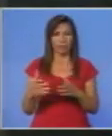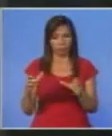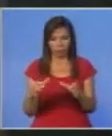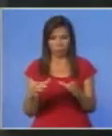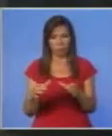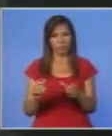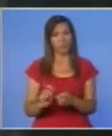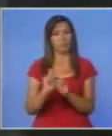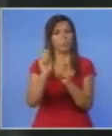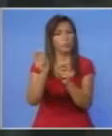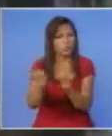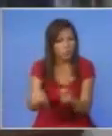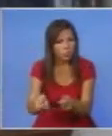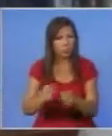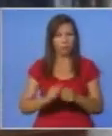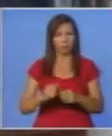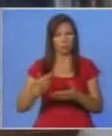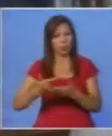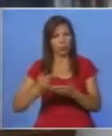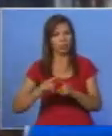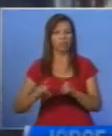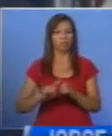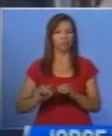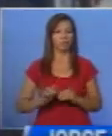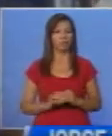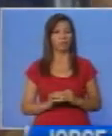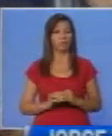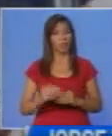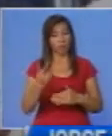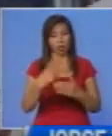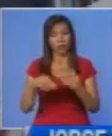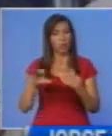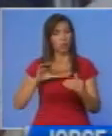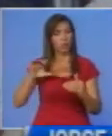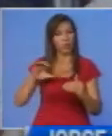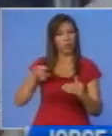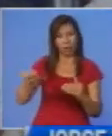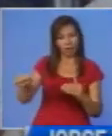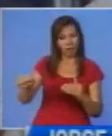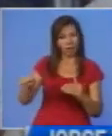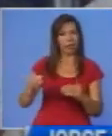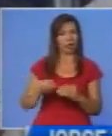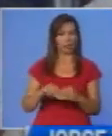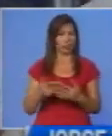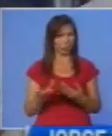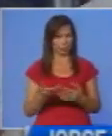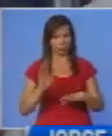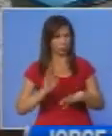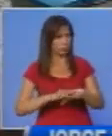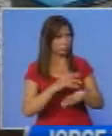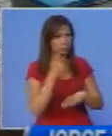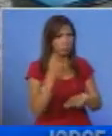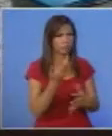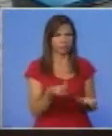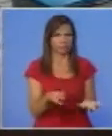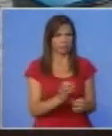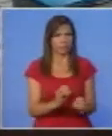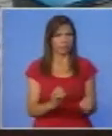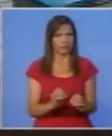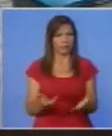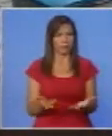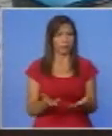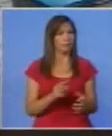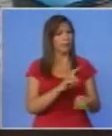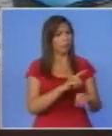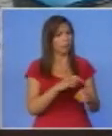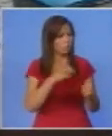tenga. Y por ese seguimiento al cuñado del hijo es que está embarcado y está con auto de prisión el padre. Es una barbaridad. Por eso advierte,